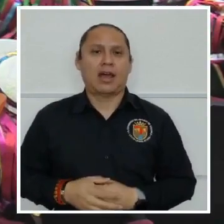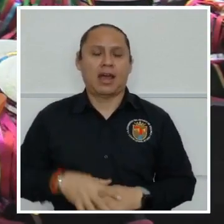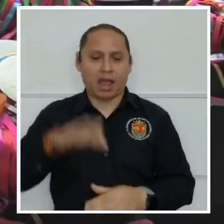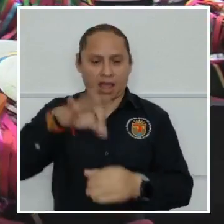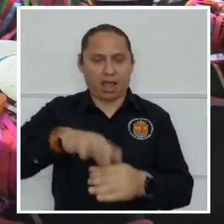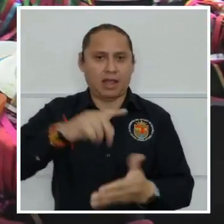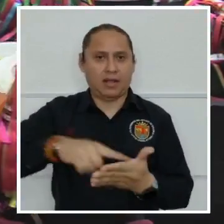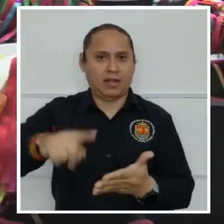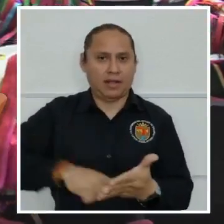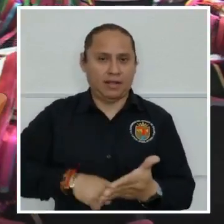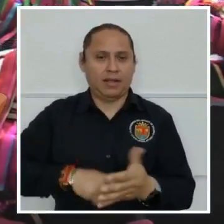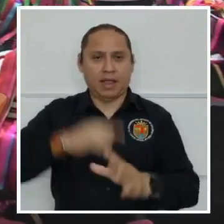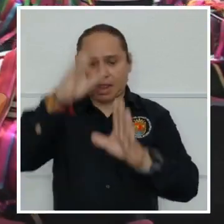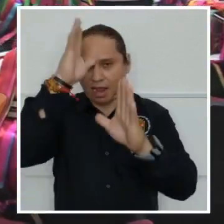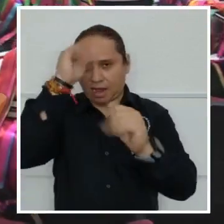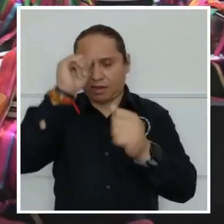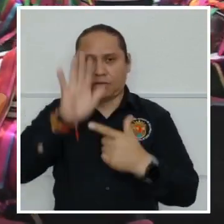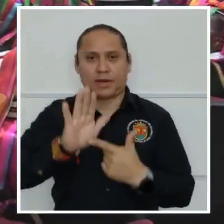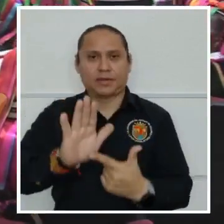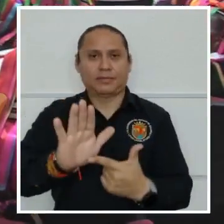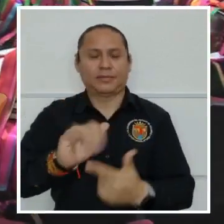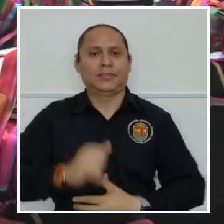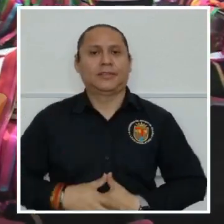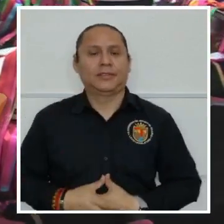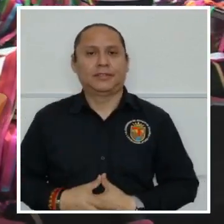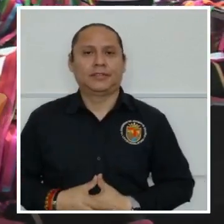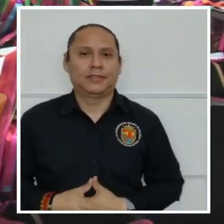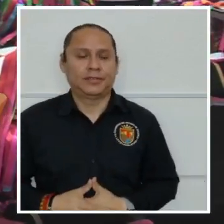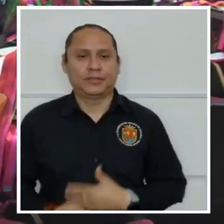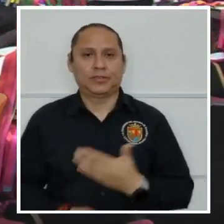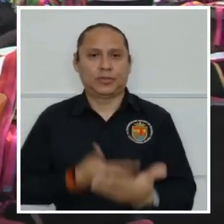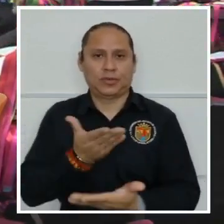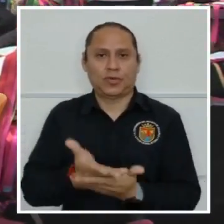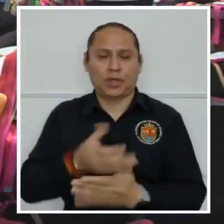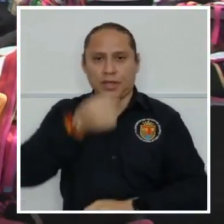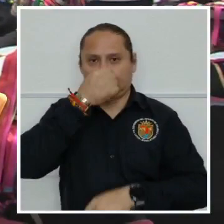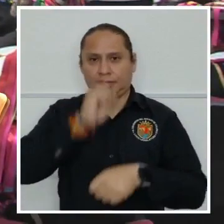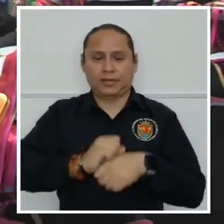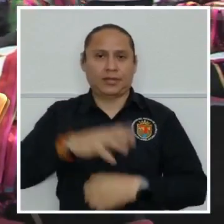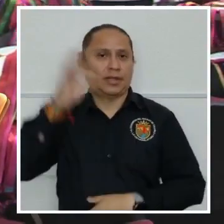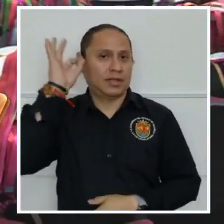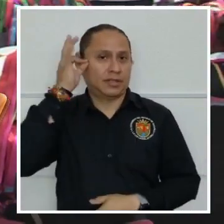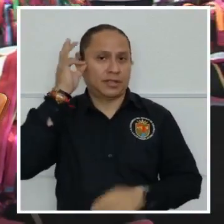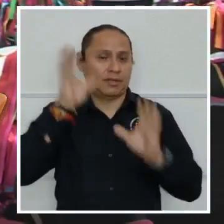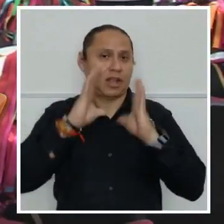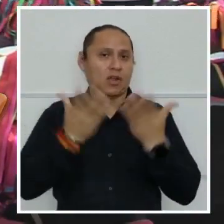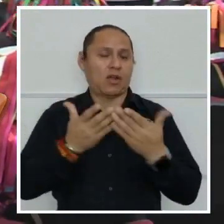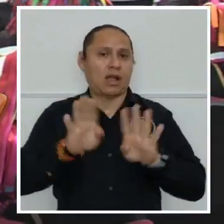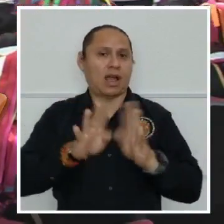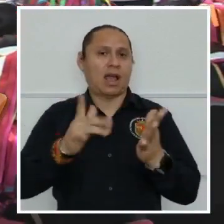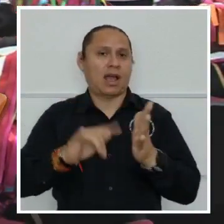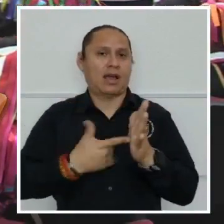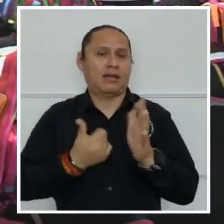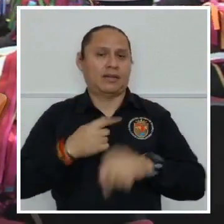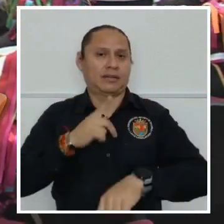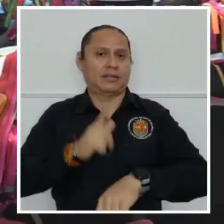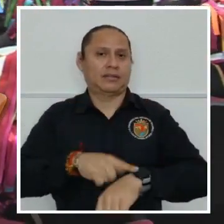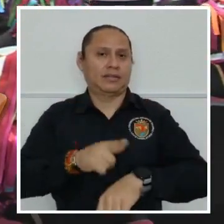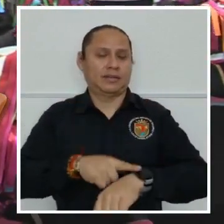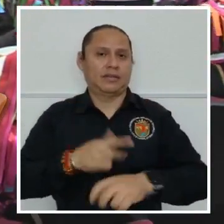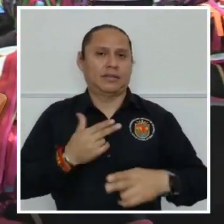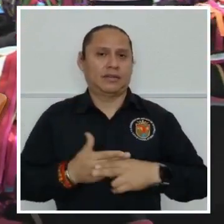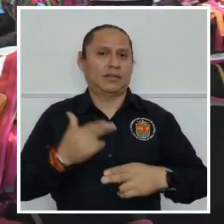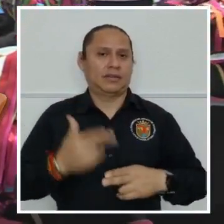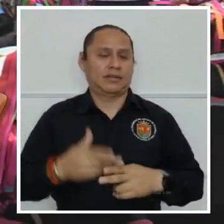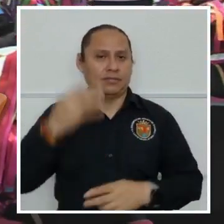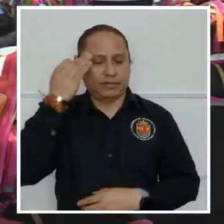someter a votación nominal el acuerdo presentado, por lo que solicito a la Secretaría de Servicios Parlamentarios abre el